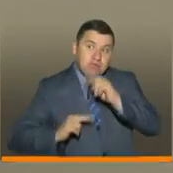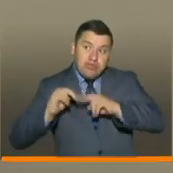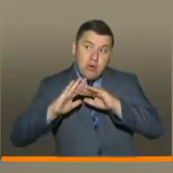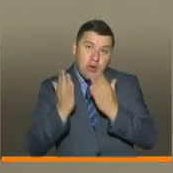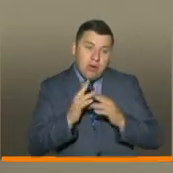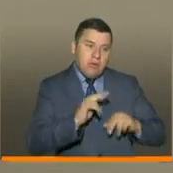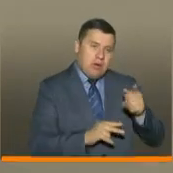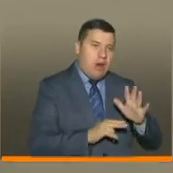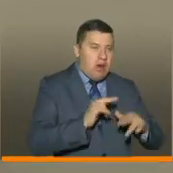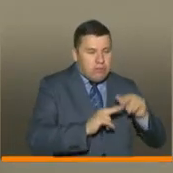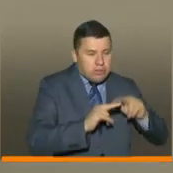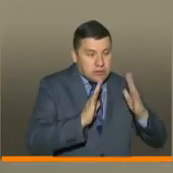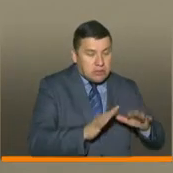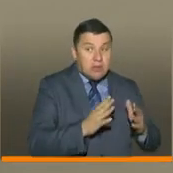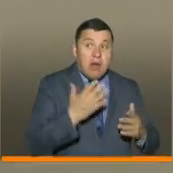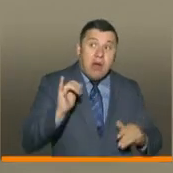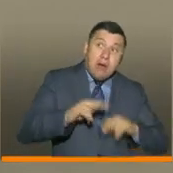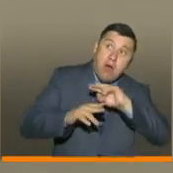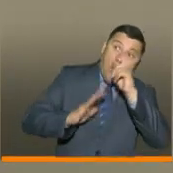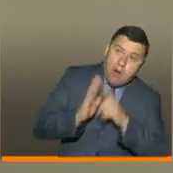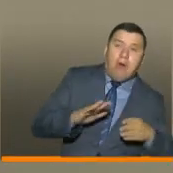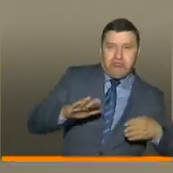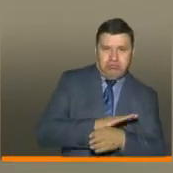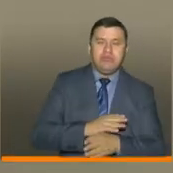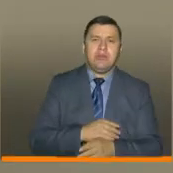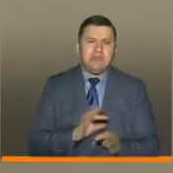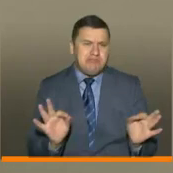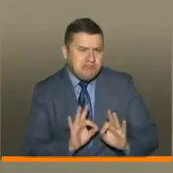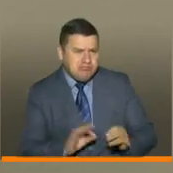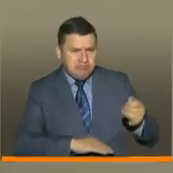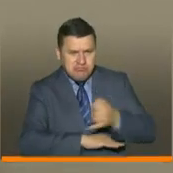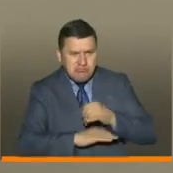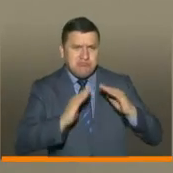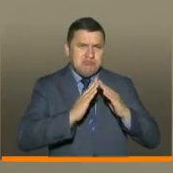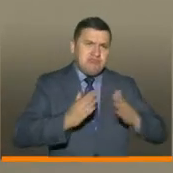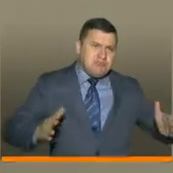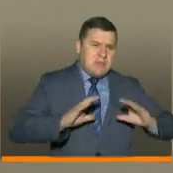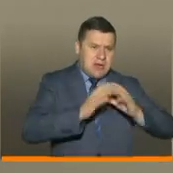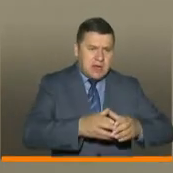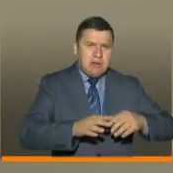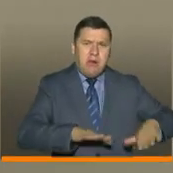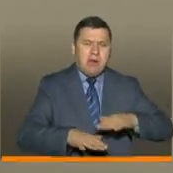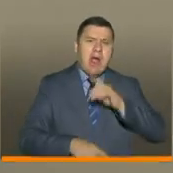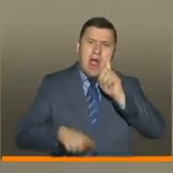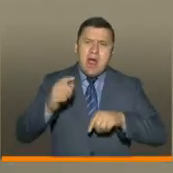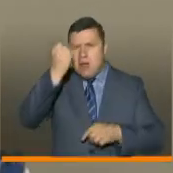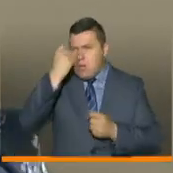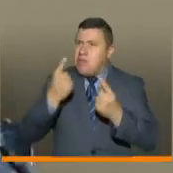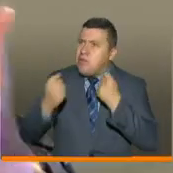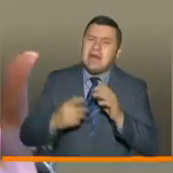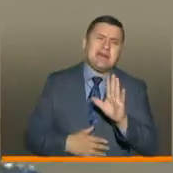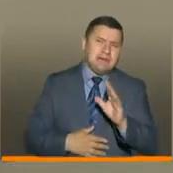y aprovecharemos, presidente, para oír a la comunidad y en el diseño, el uso de materiales, el tamaño de las aulas, como me lo decían varias profes